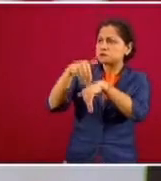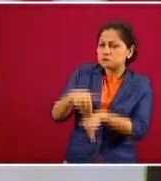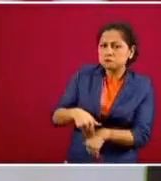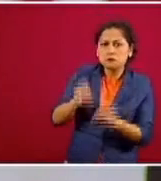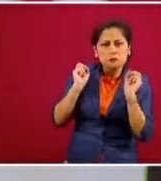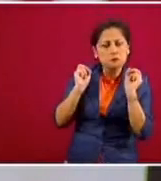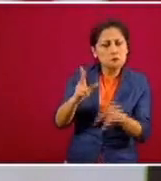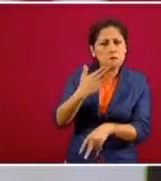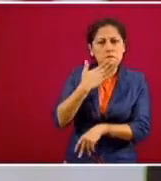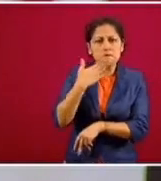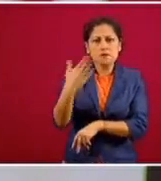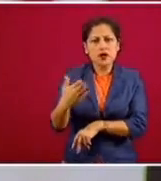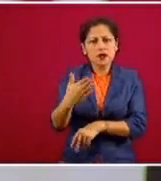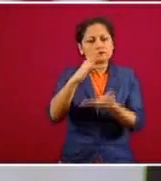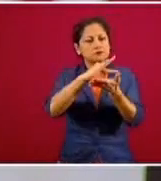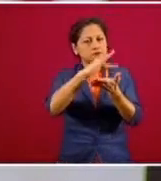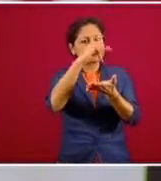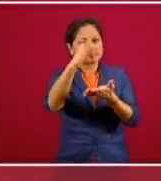de muchos.